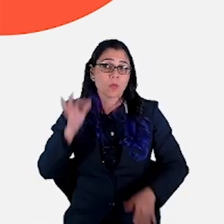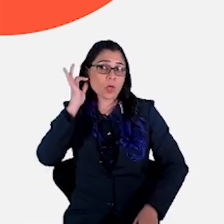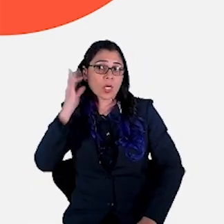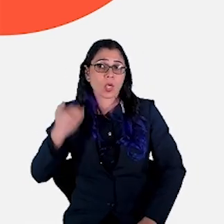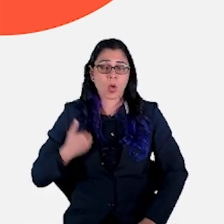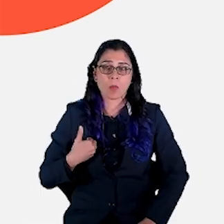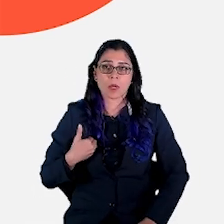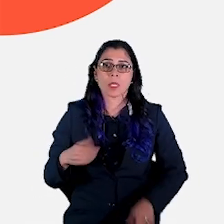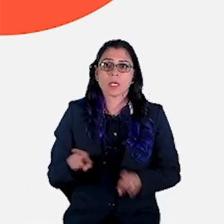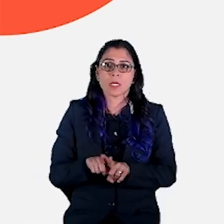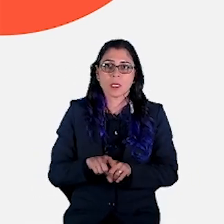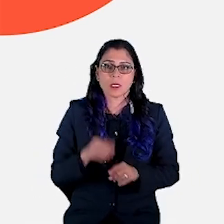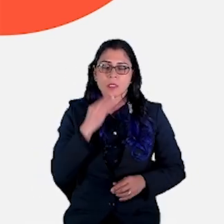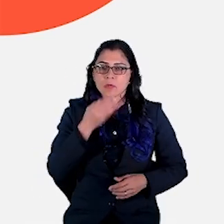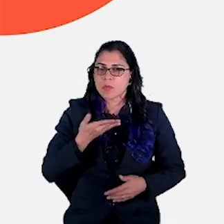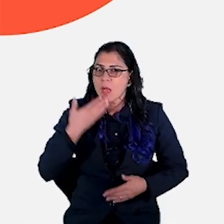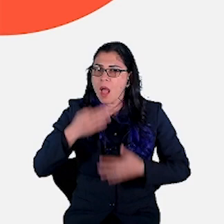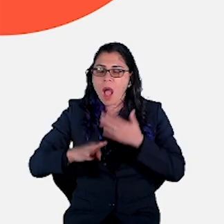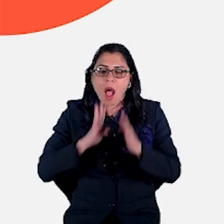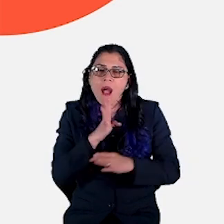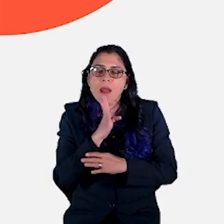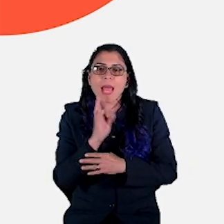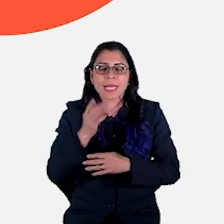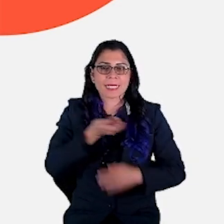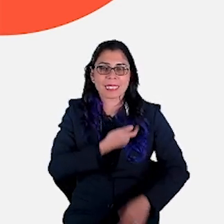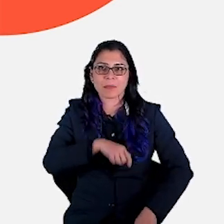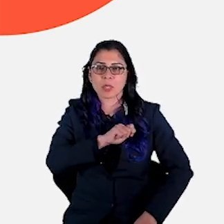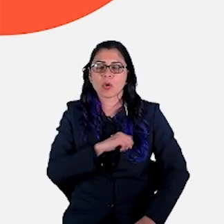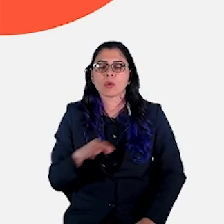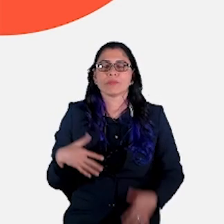habla español y es un orgullo